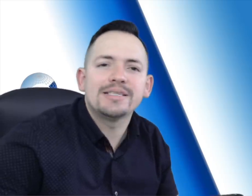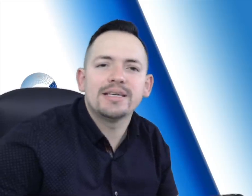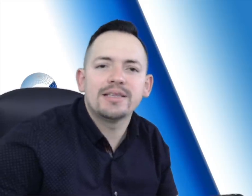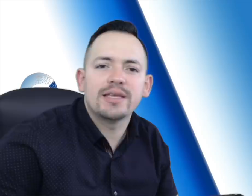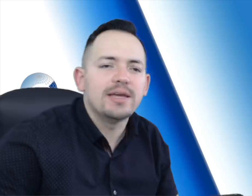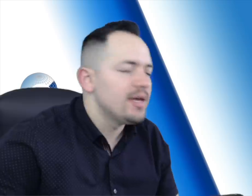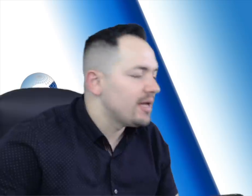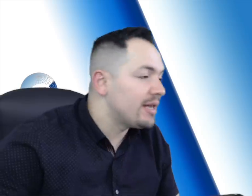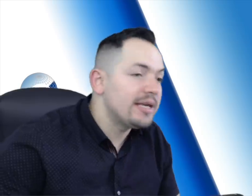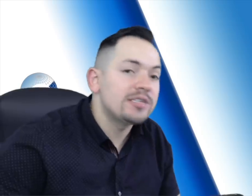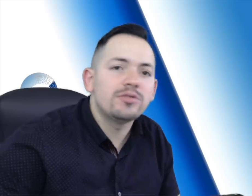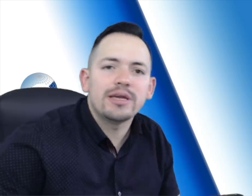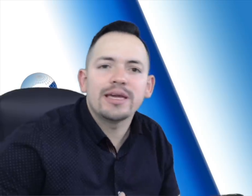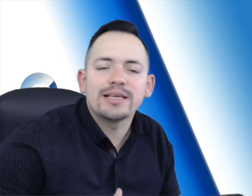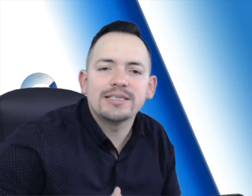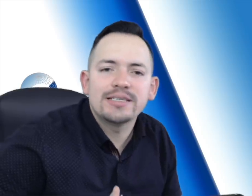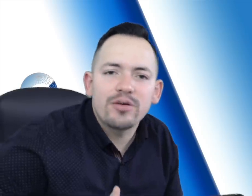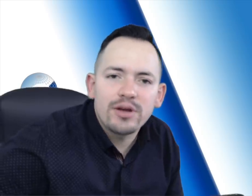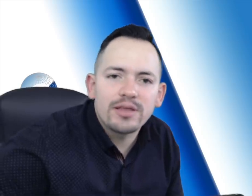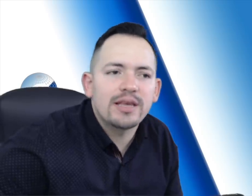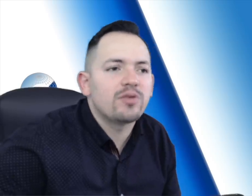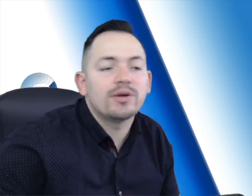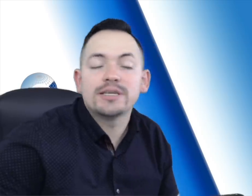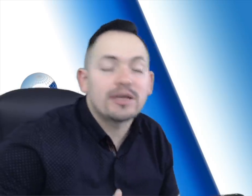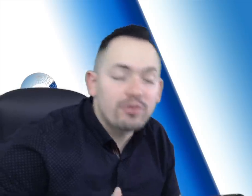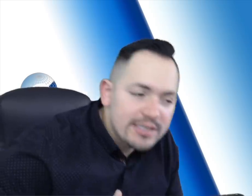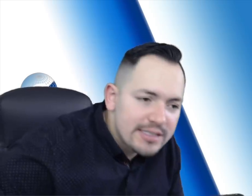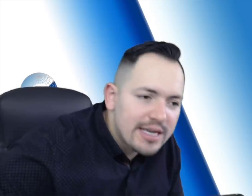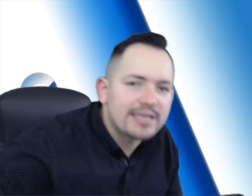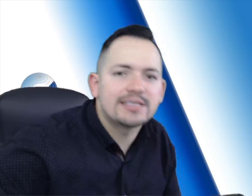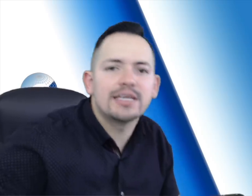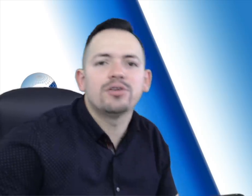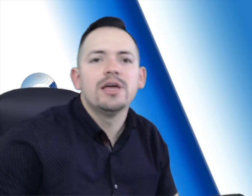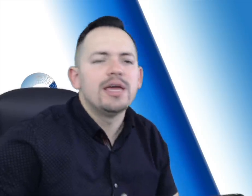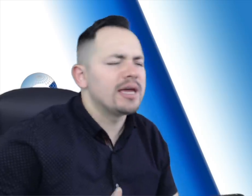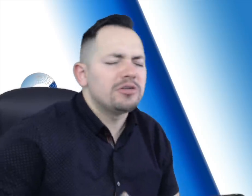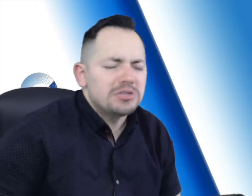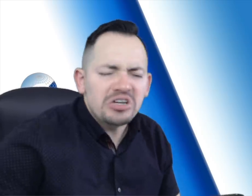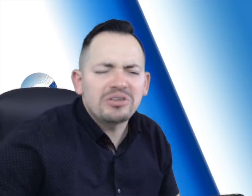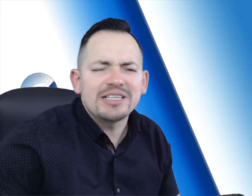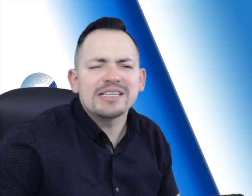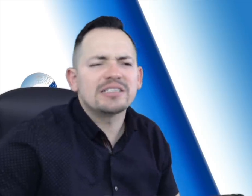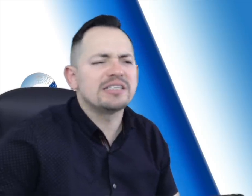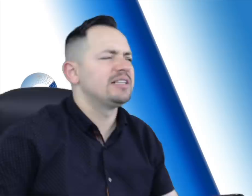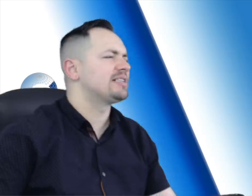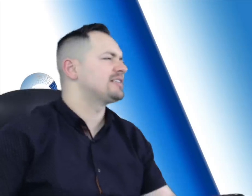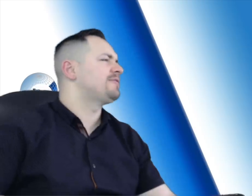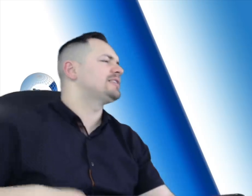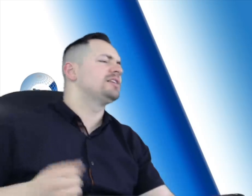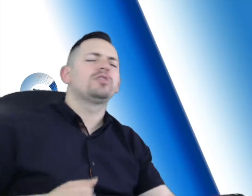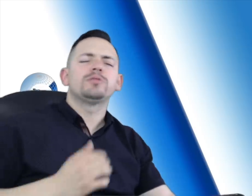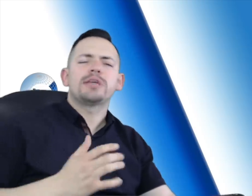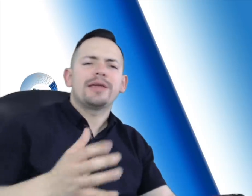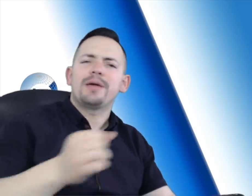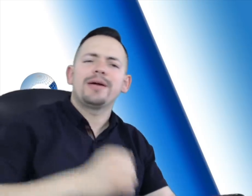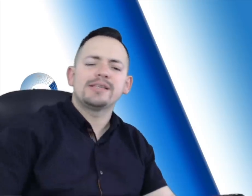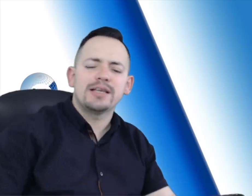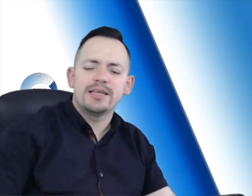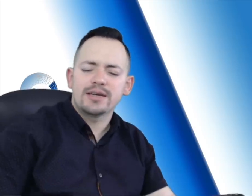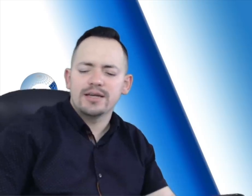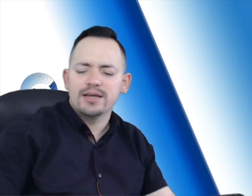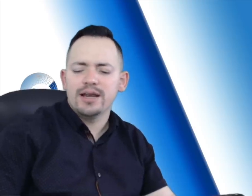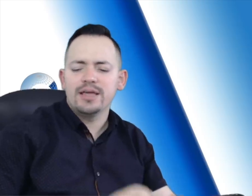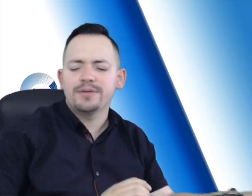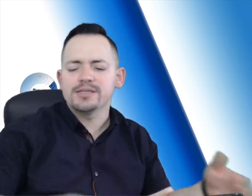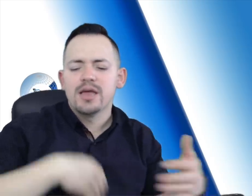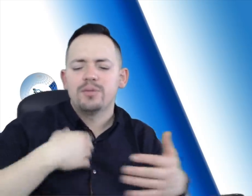tan presente en eso, en que exista una delincuencia, que no exista castigo, y que a los delincuentes les hace fácil, como saben que van a